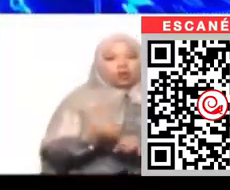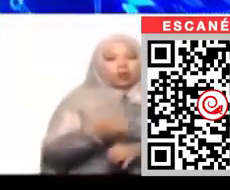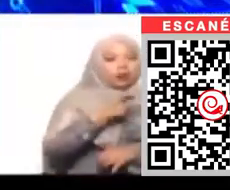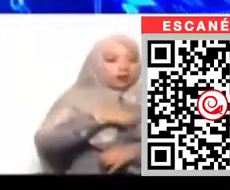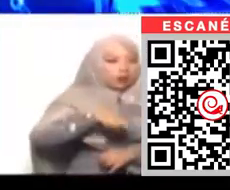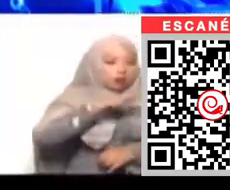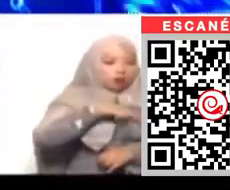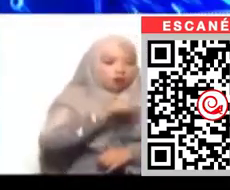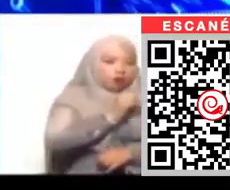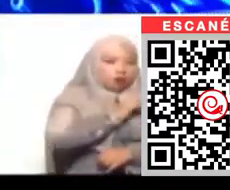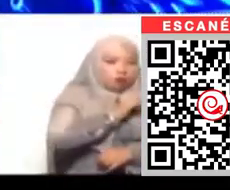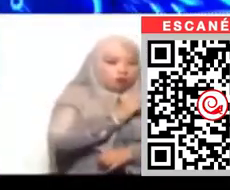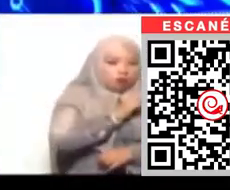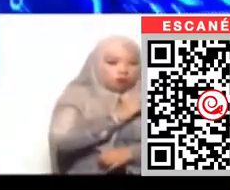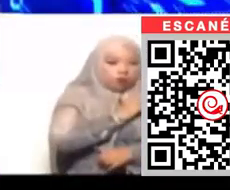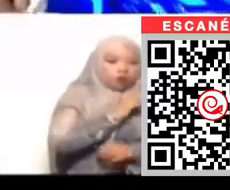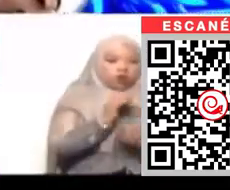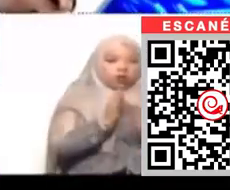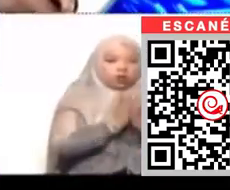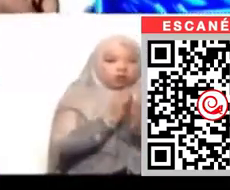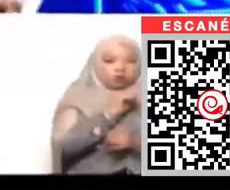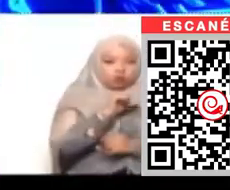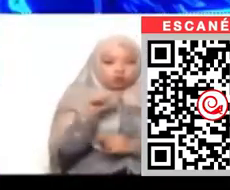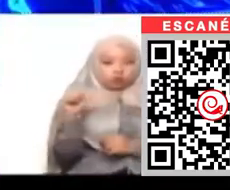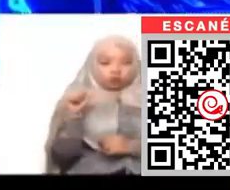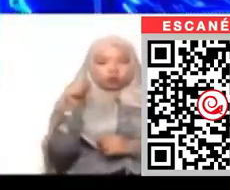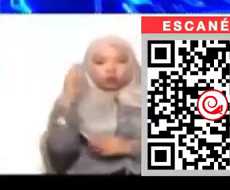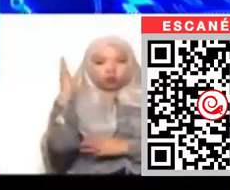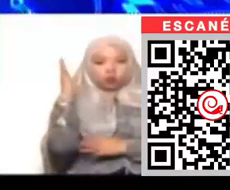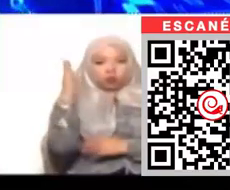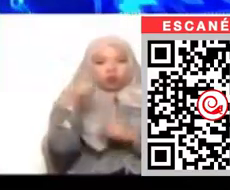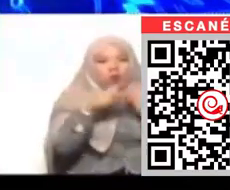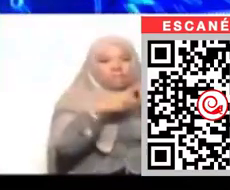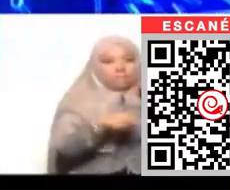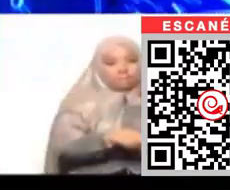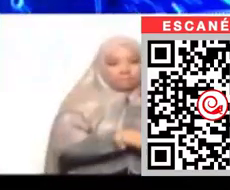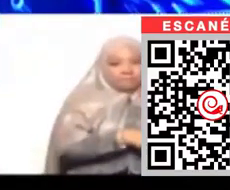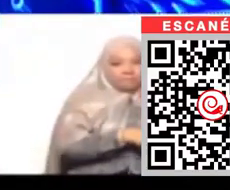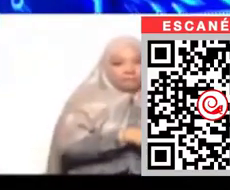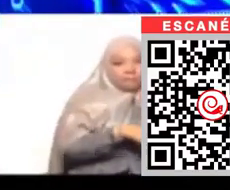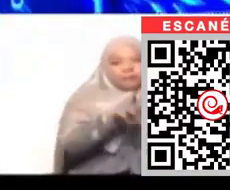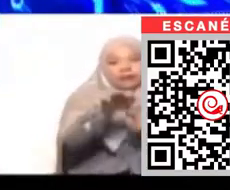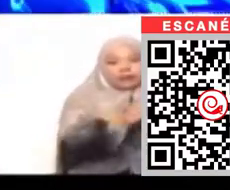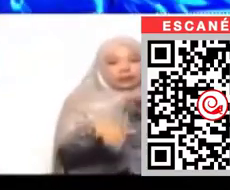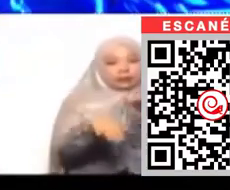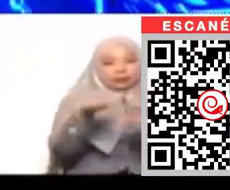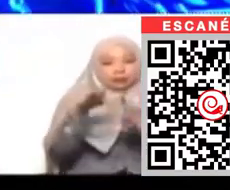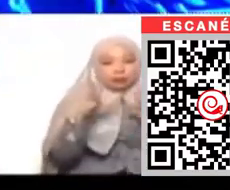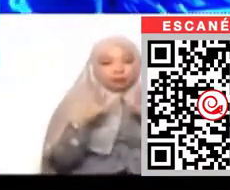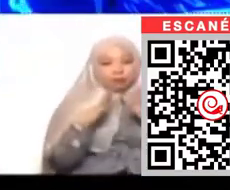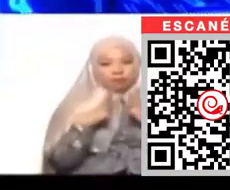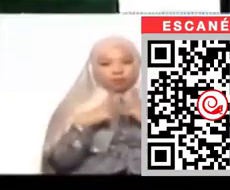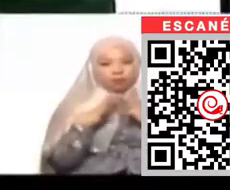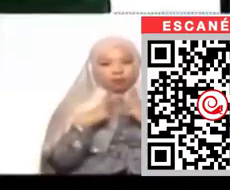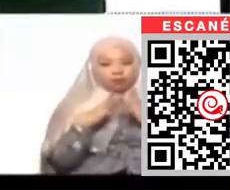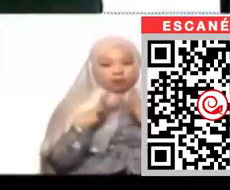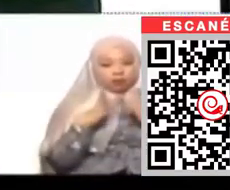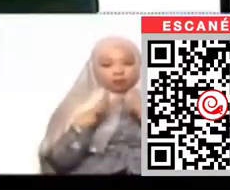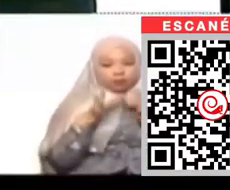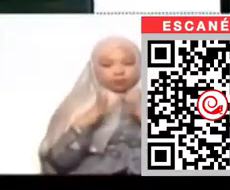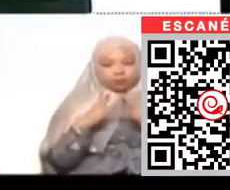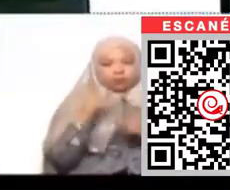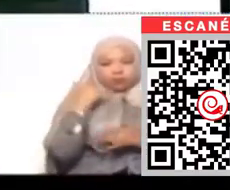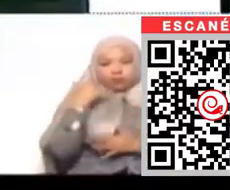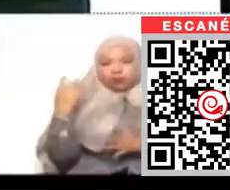religiosos, alguna gente andaba en los parques, en las playas. Pero muy pendiente. O se enteraban